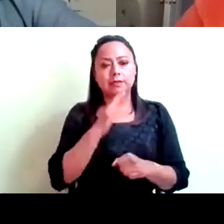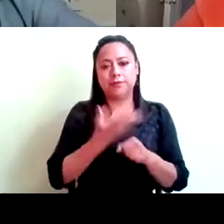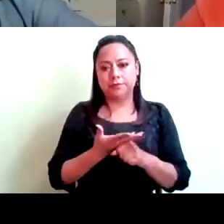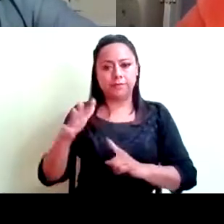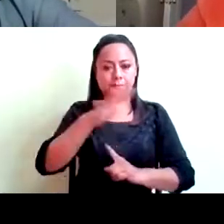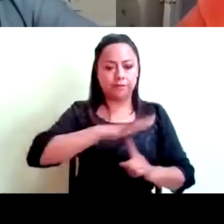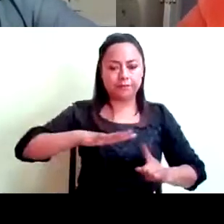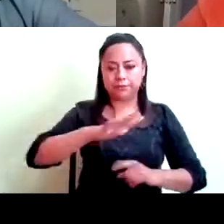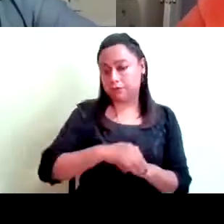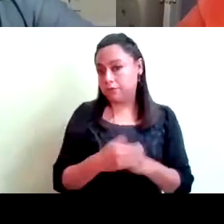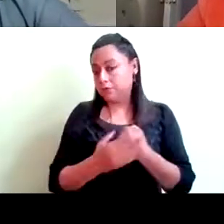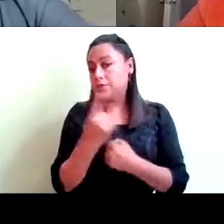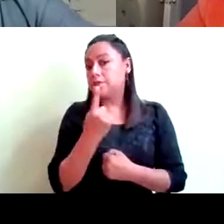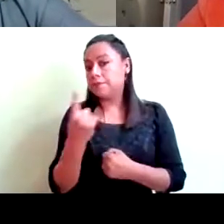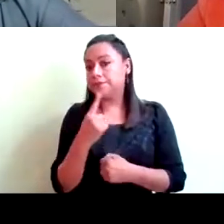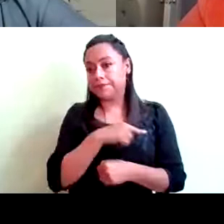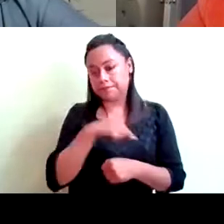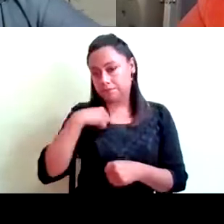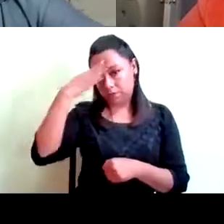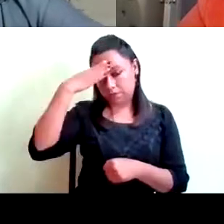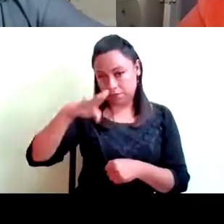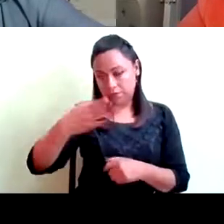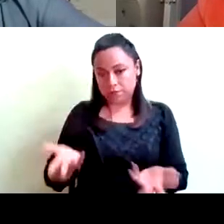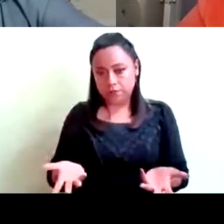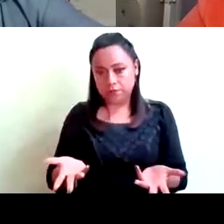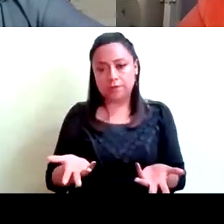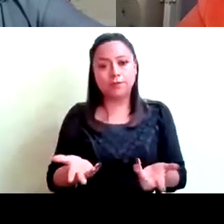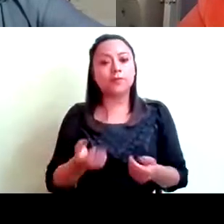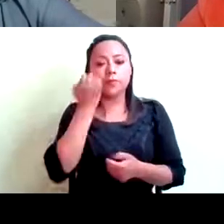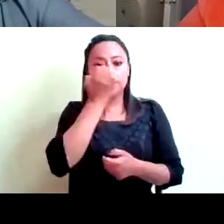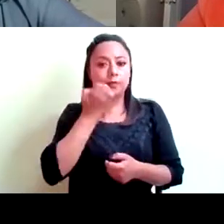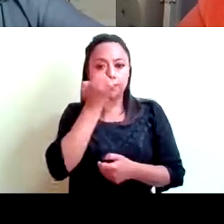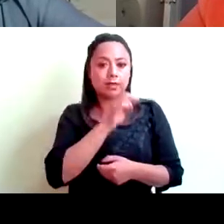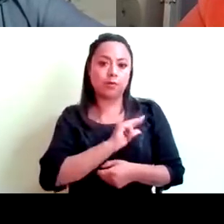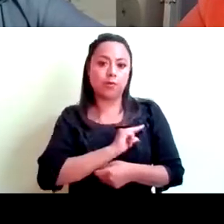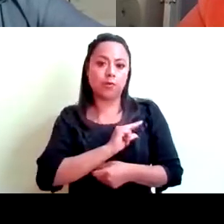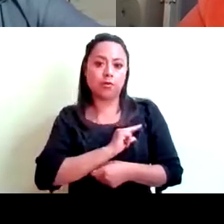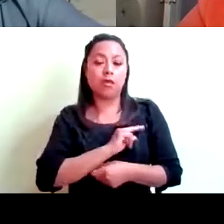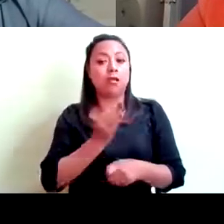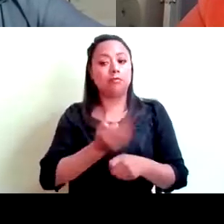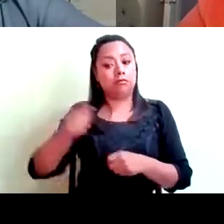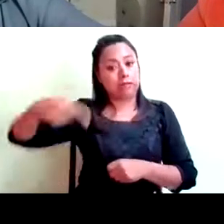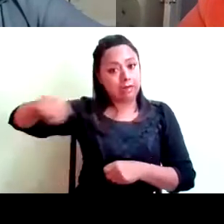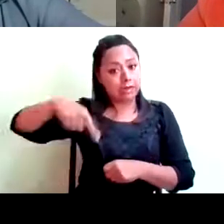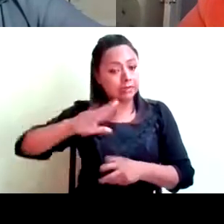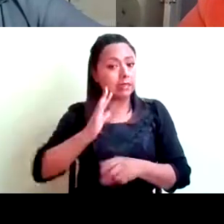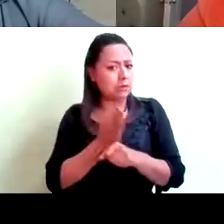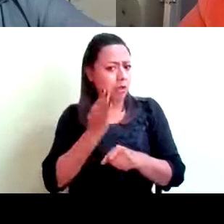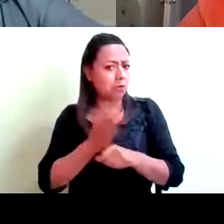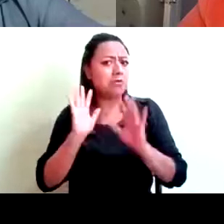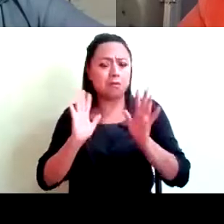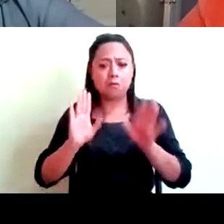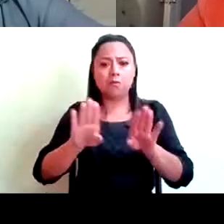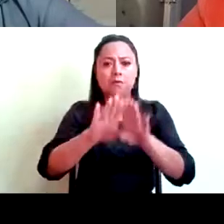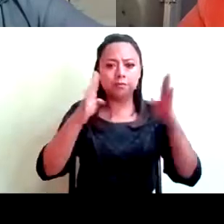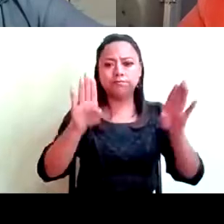porque, bueno, pues sabemos que las escuelas particulares están ya abriendo, dando